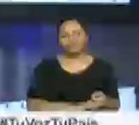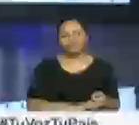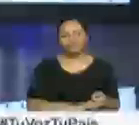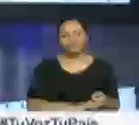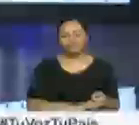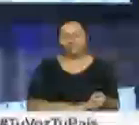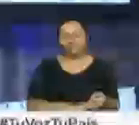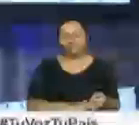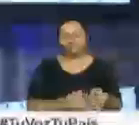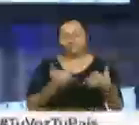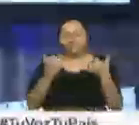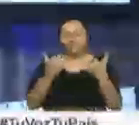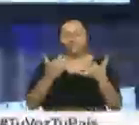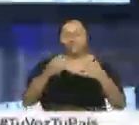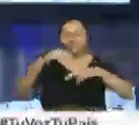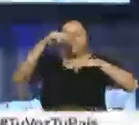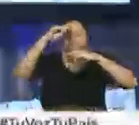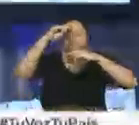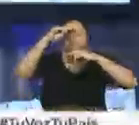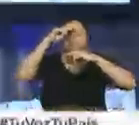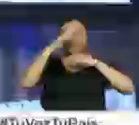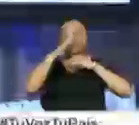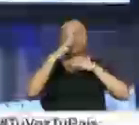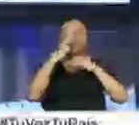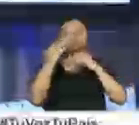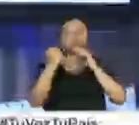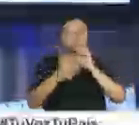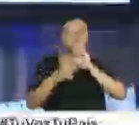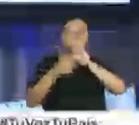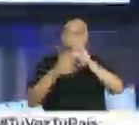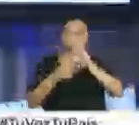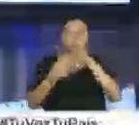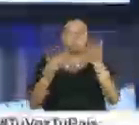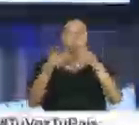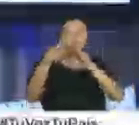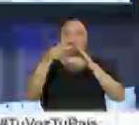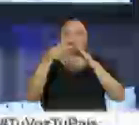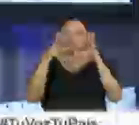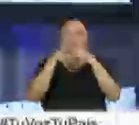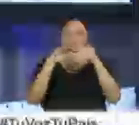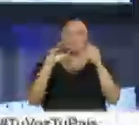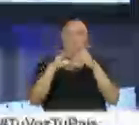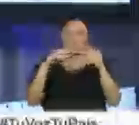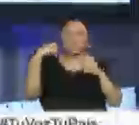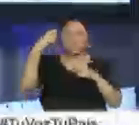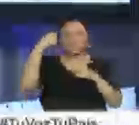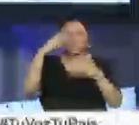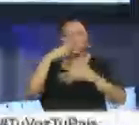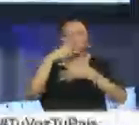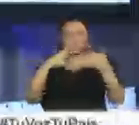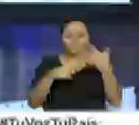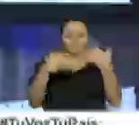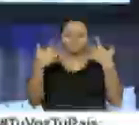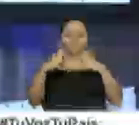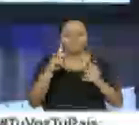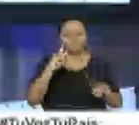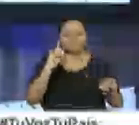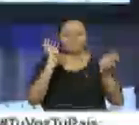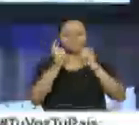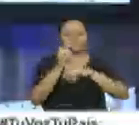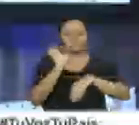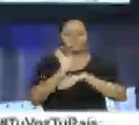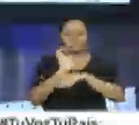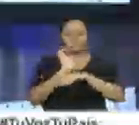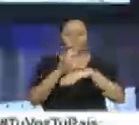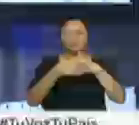Bien, y desde hoy en Noticiero Ciudadano les presentaremos una serie de reportajes en los cuales conoceremos la transformación del Ecuador